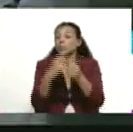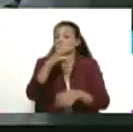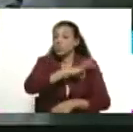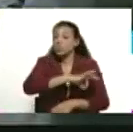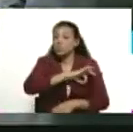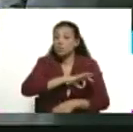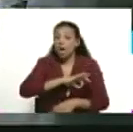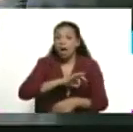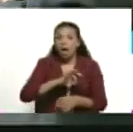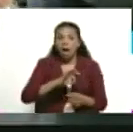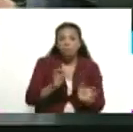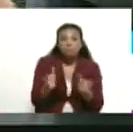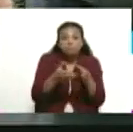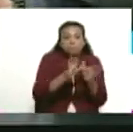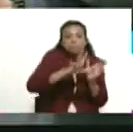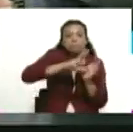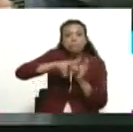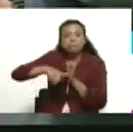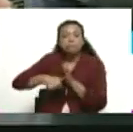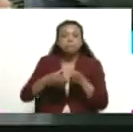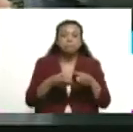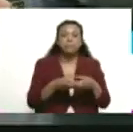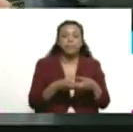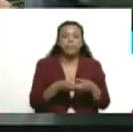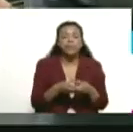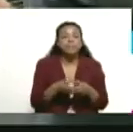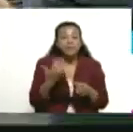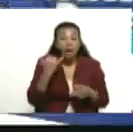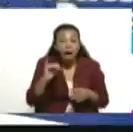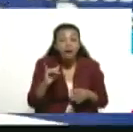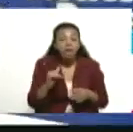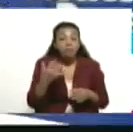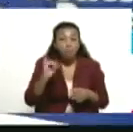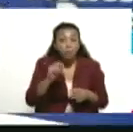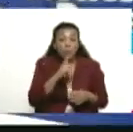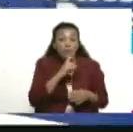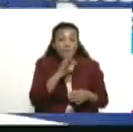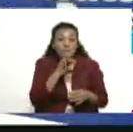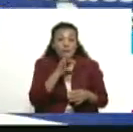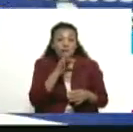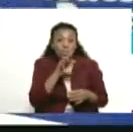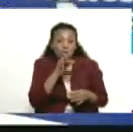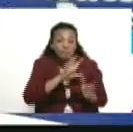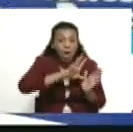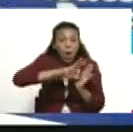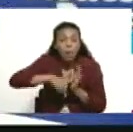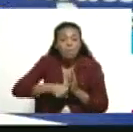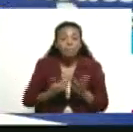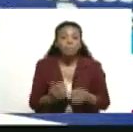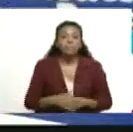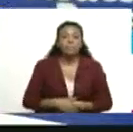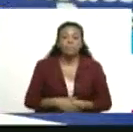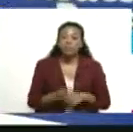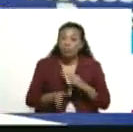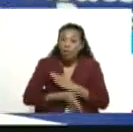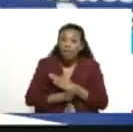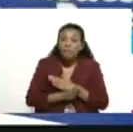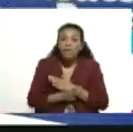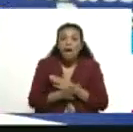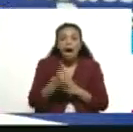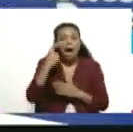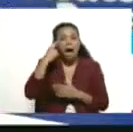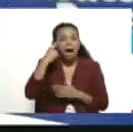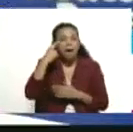se lo estaban robando. Así de sencillo, se lo están robando todavía. Así que esta noticia que ayude para